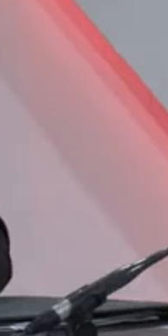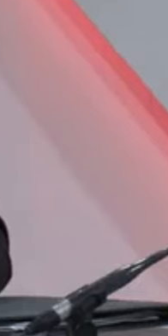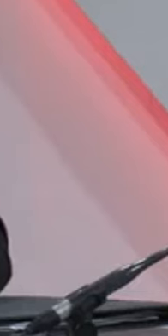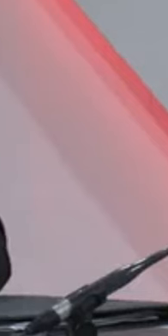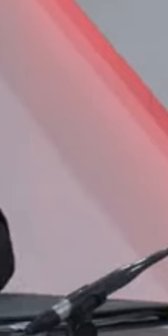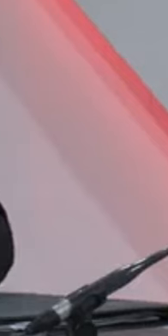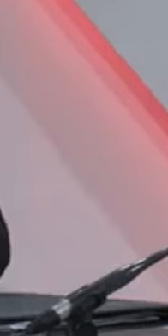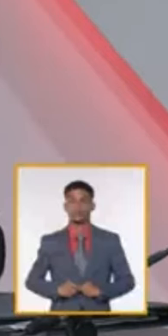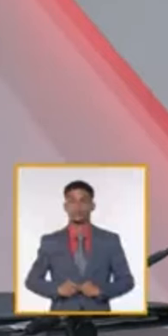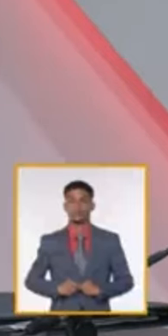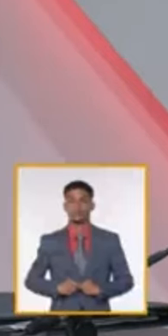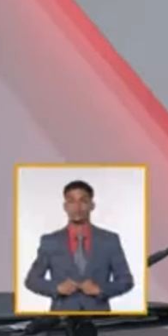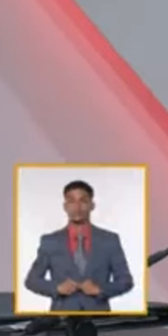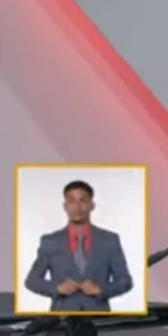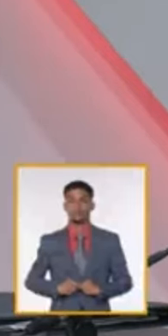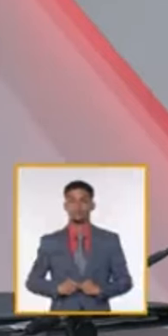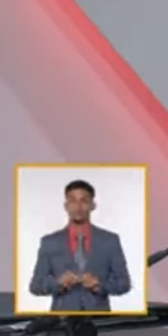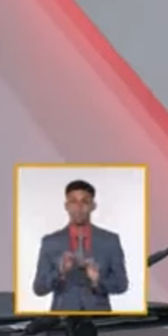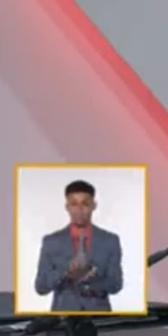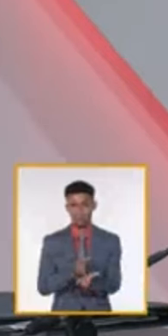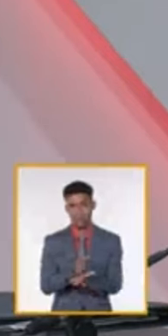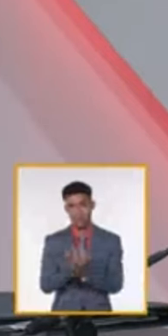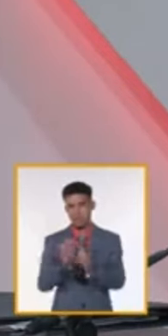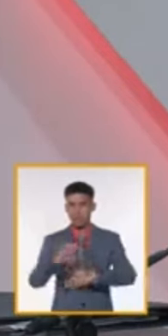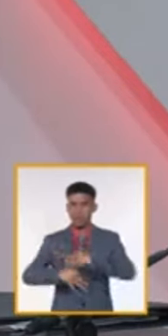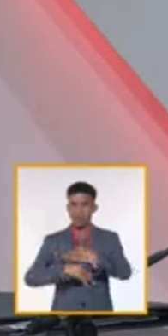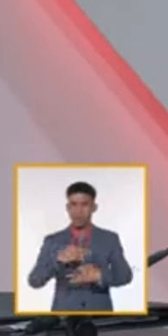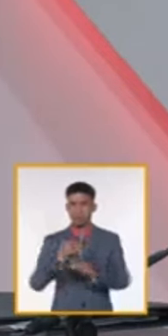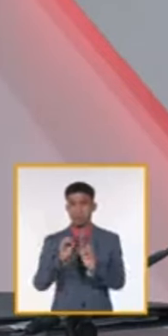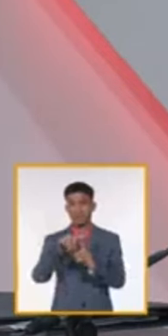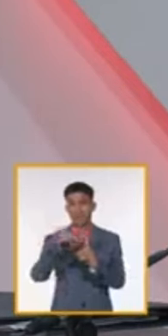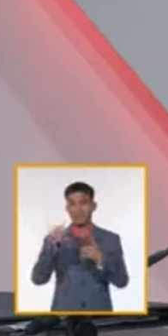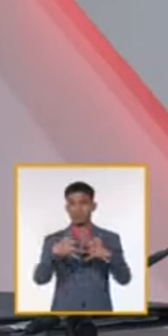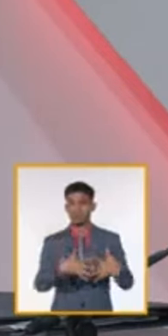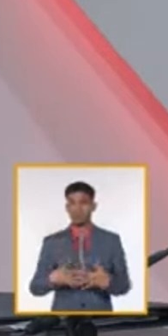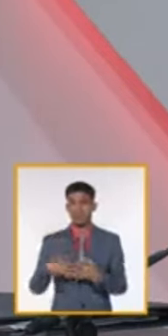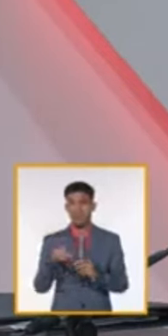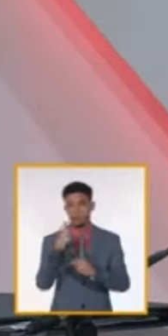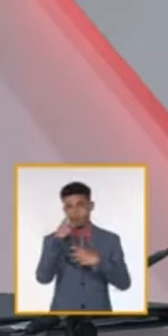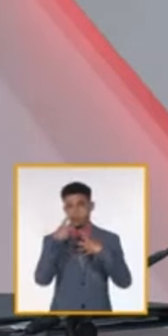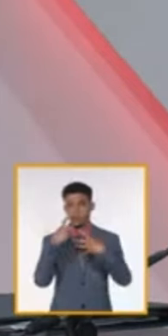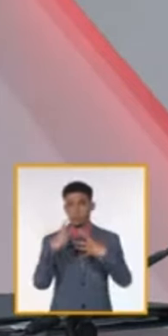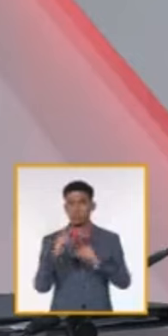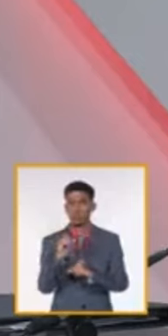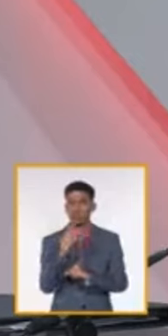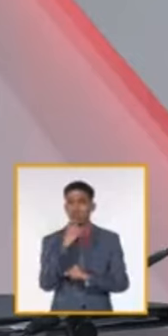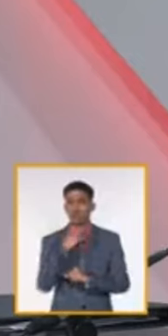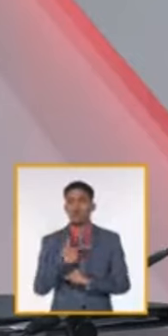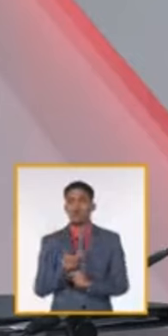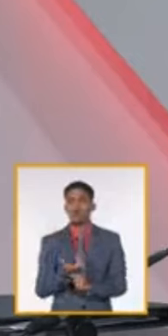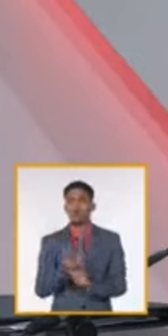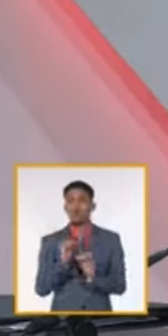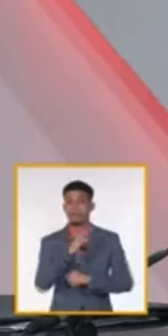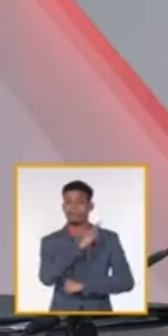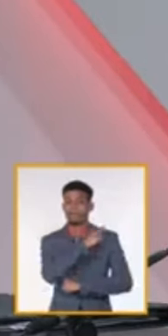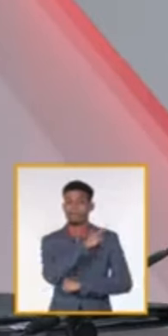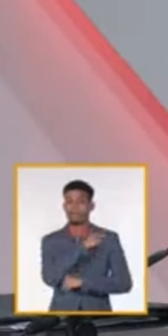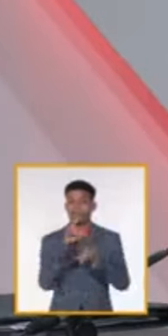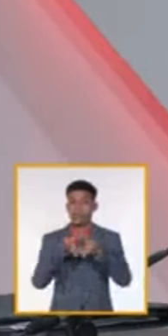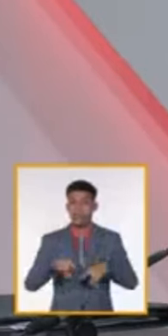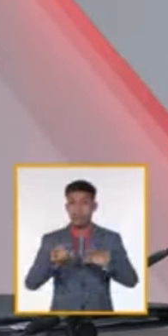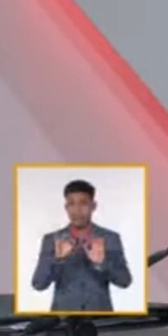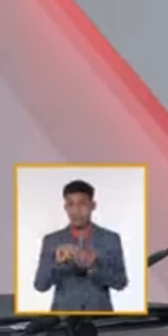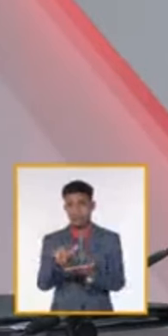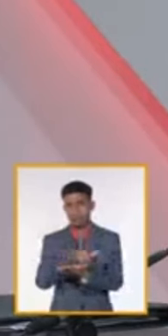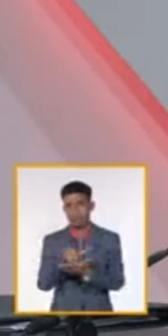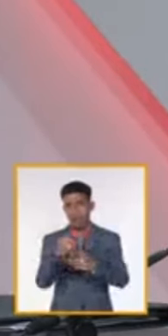Estados Unidos. Y eso tiene mucha relación no solo con la manera en que las autoridades universitarias, en